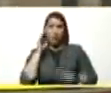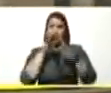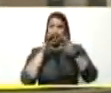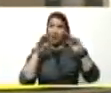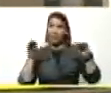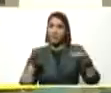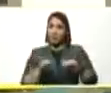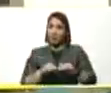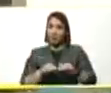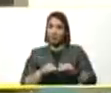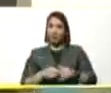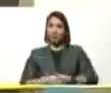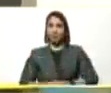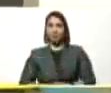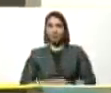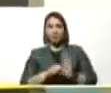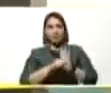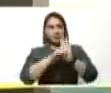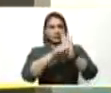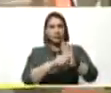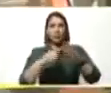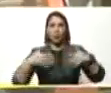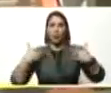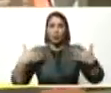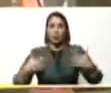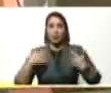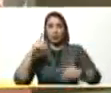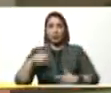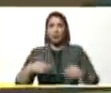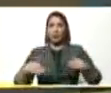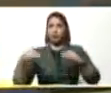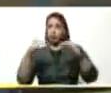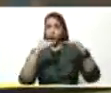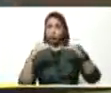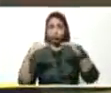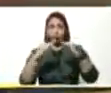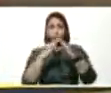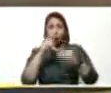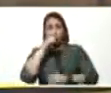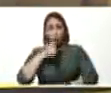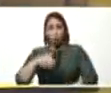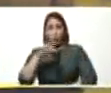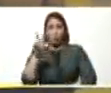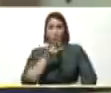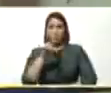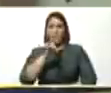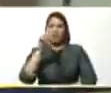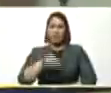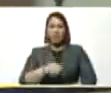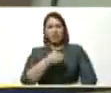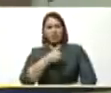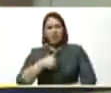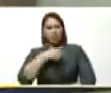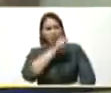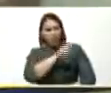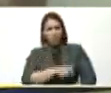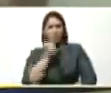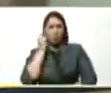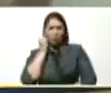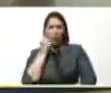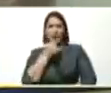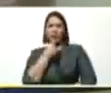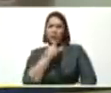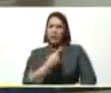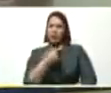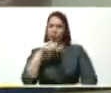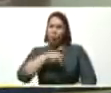ha sido un símbolo de alegría como para todos los venezolanos. Pero yo quiero que María nos diga su alegría de esta familia